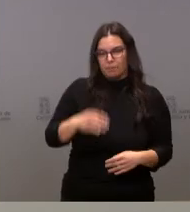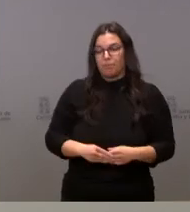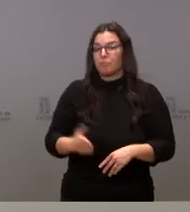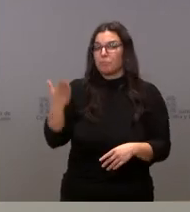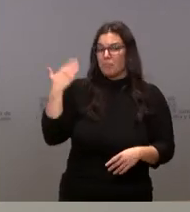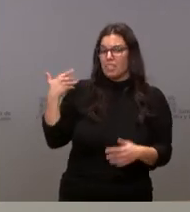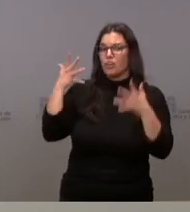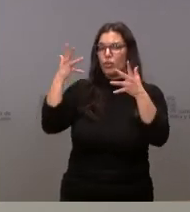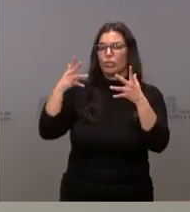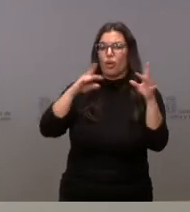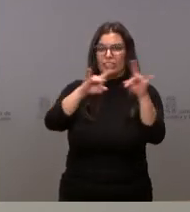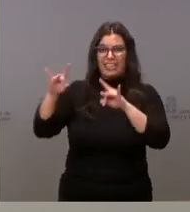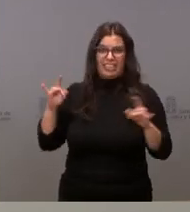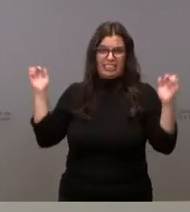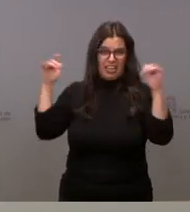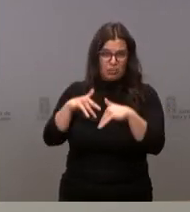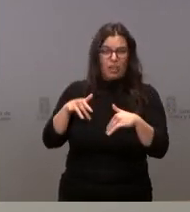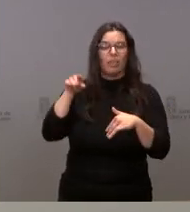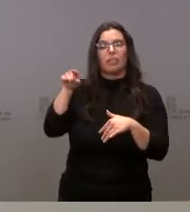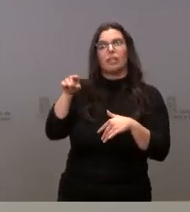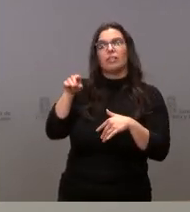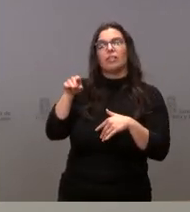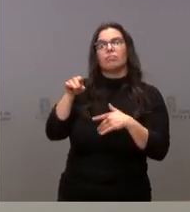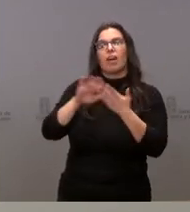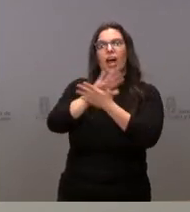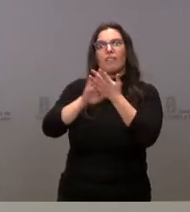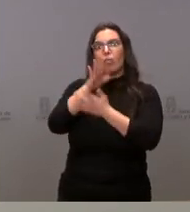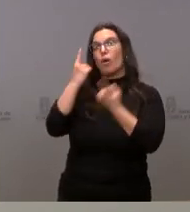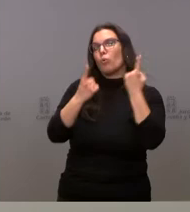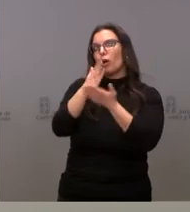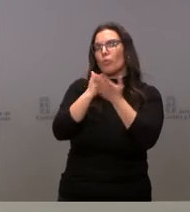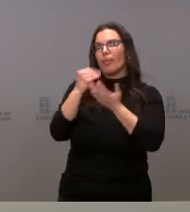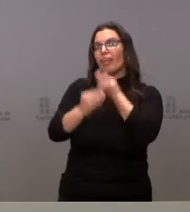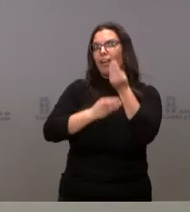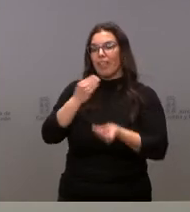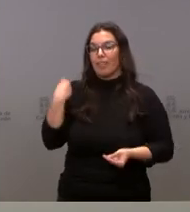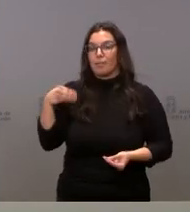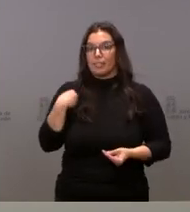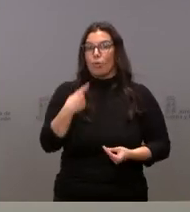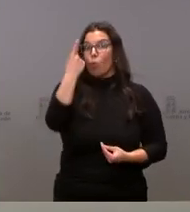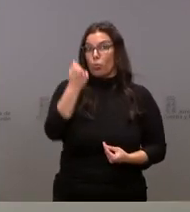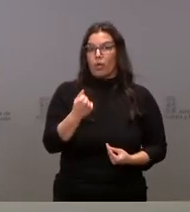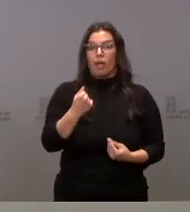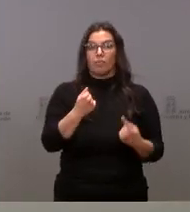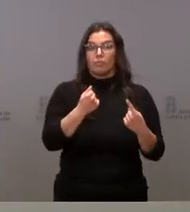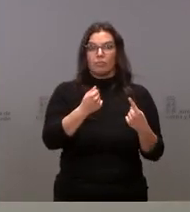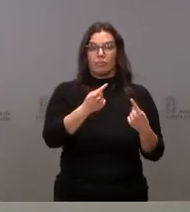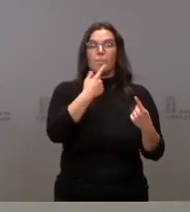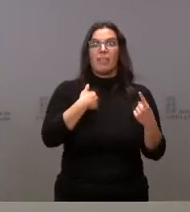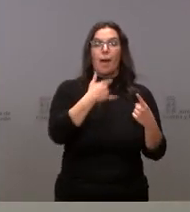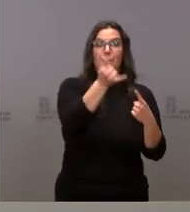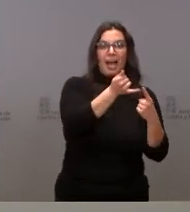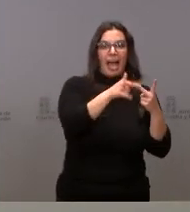sobre la posibilidad que están haciendo algunas comunidades autónomas de conceder el parte de alta y el parte de baja en el mismo momento